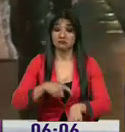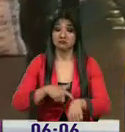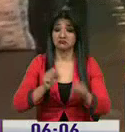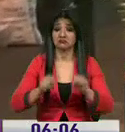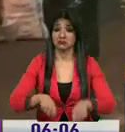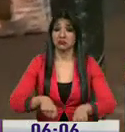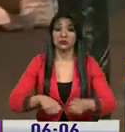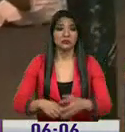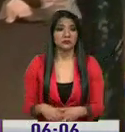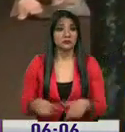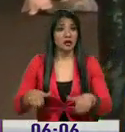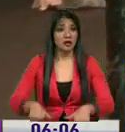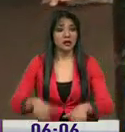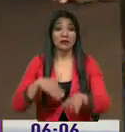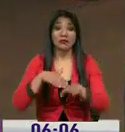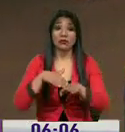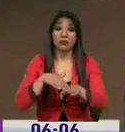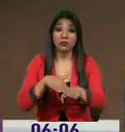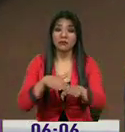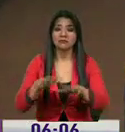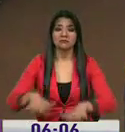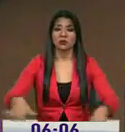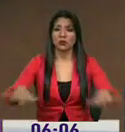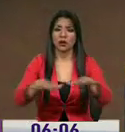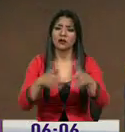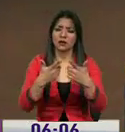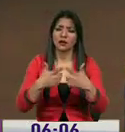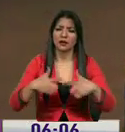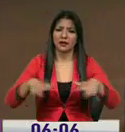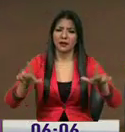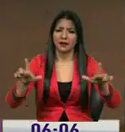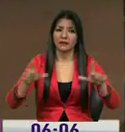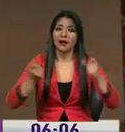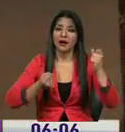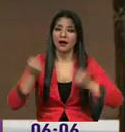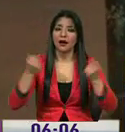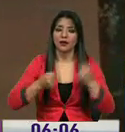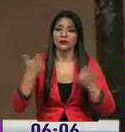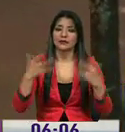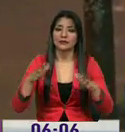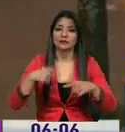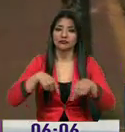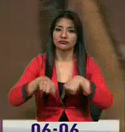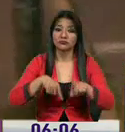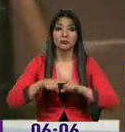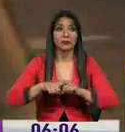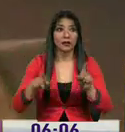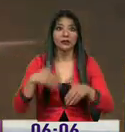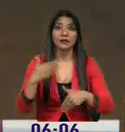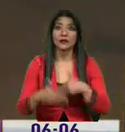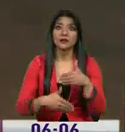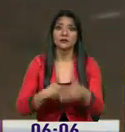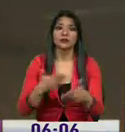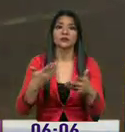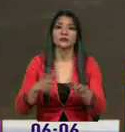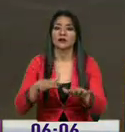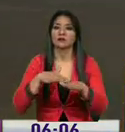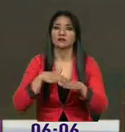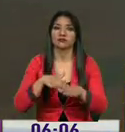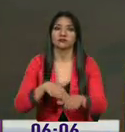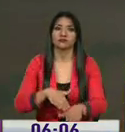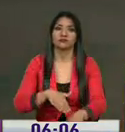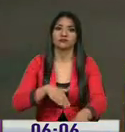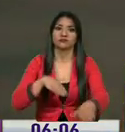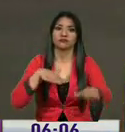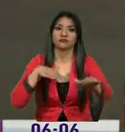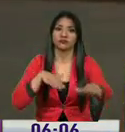no hay mayores trancones en este sector. Sin embargo, como todos saben, en pocos minutos puede realmente volverse una avenida con